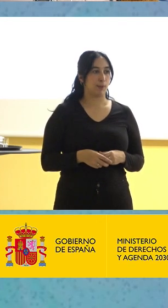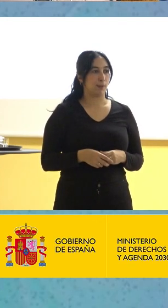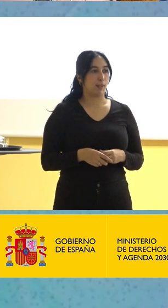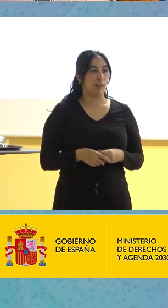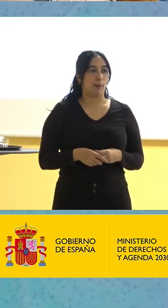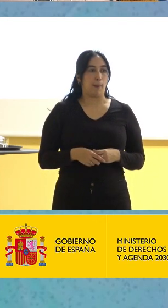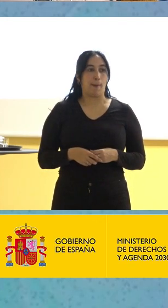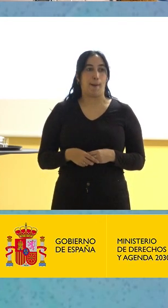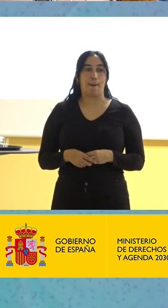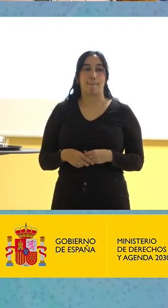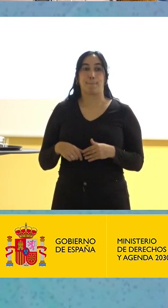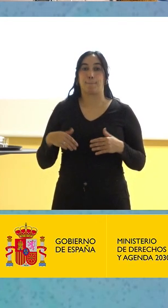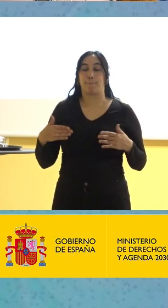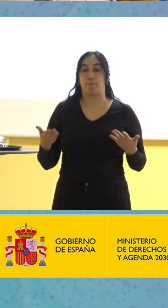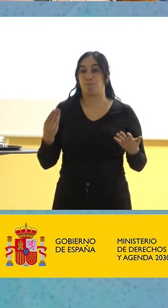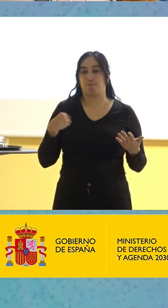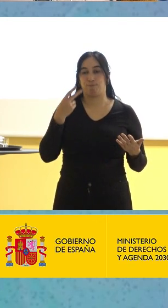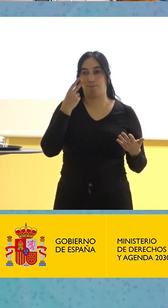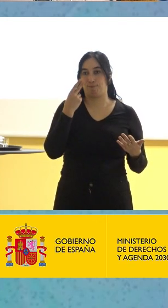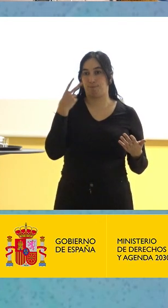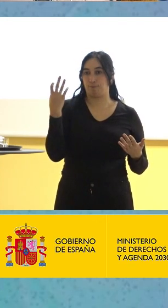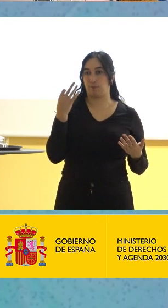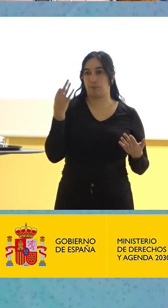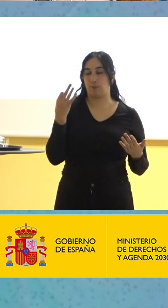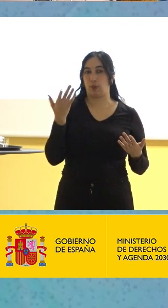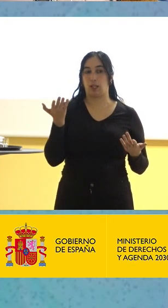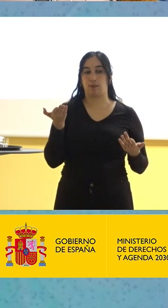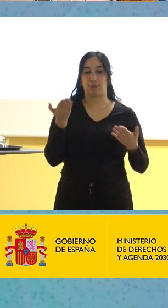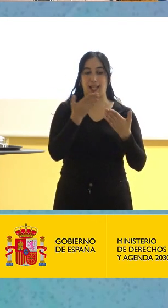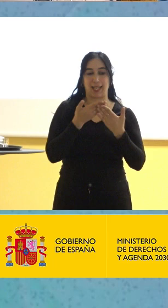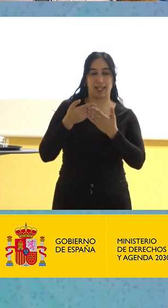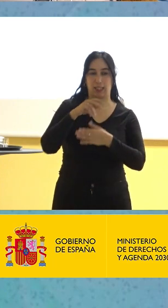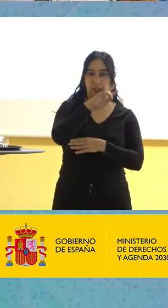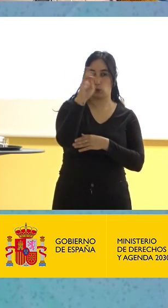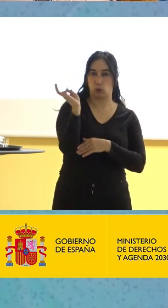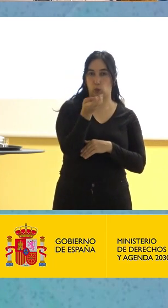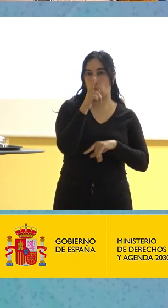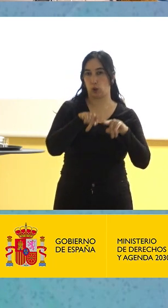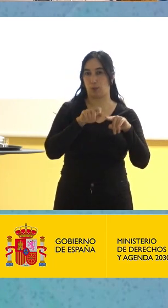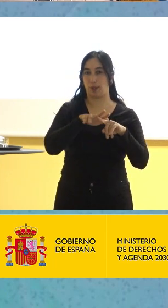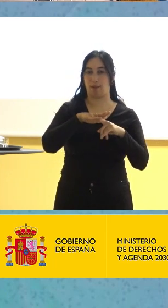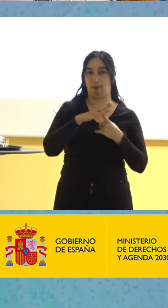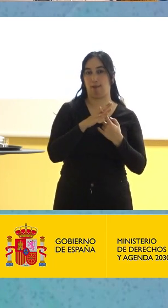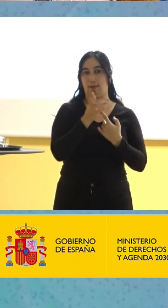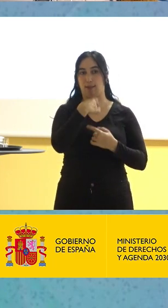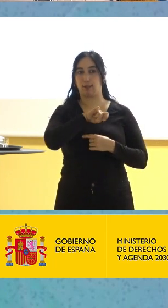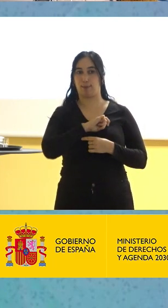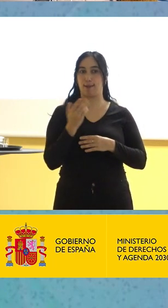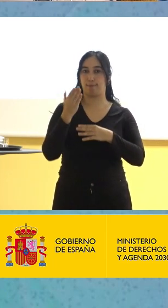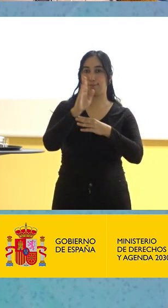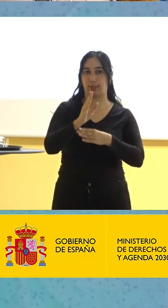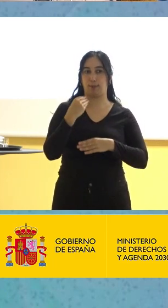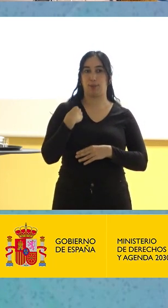Entonces, bueno, pues lo que encontramos, ¿no?, es que diversos estudios en el contexto español ponen de manifiesto precisamente